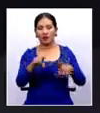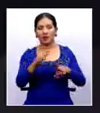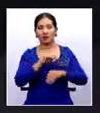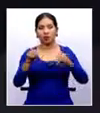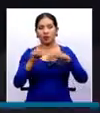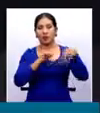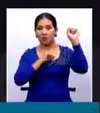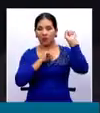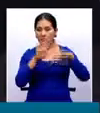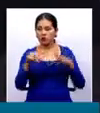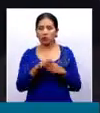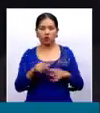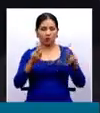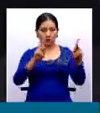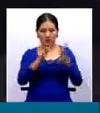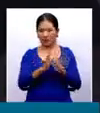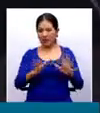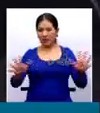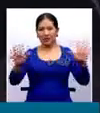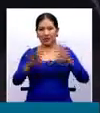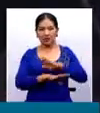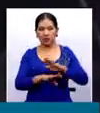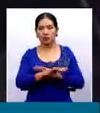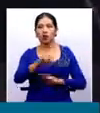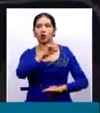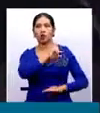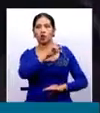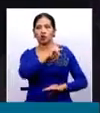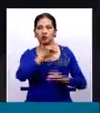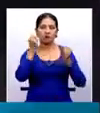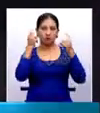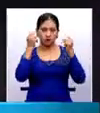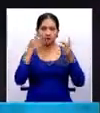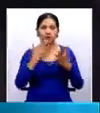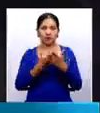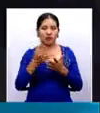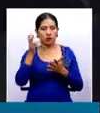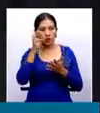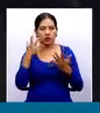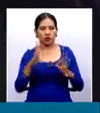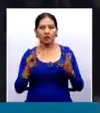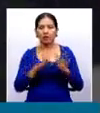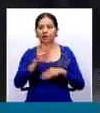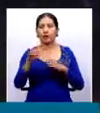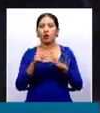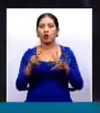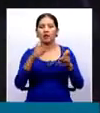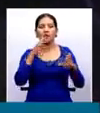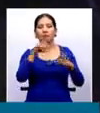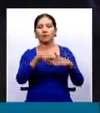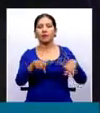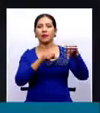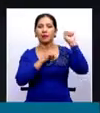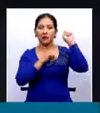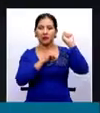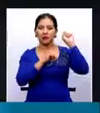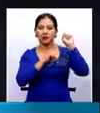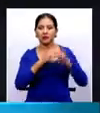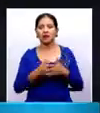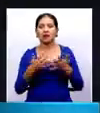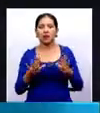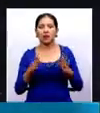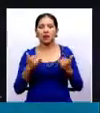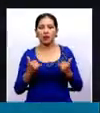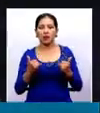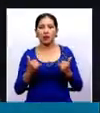bases están conscientes, las organizaciones... Sí, le escuché. Dentro del movimiento al socialismo... Aló,